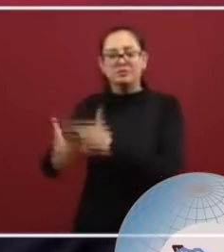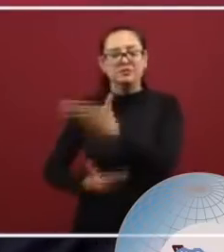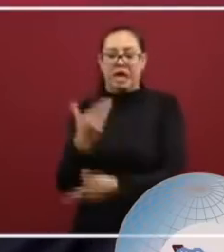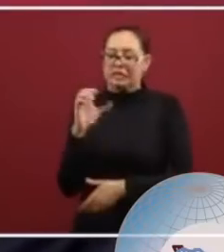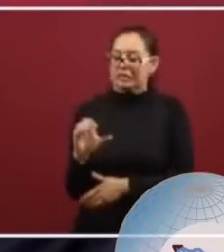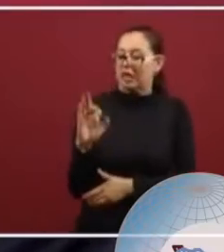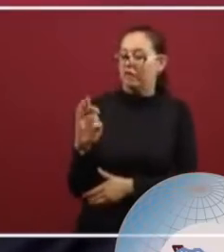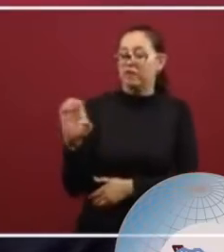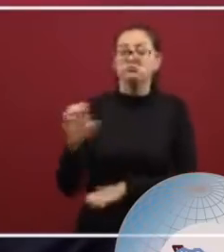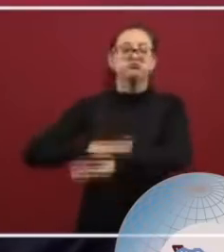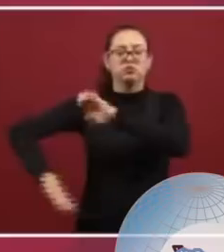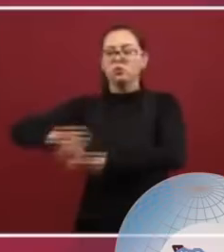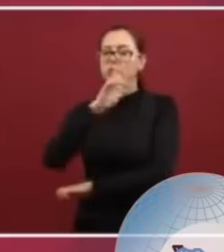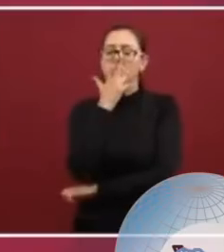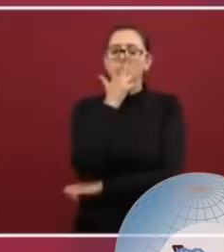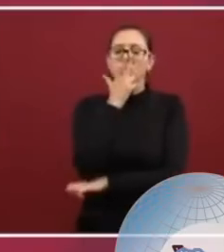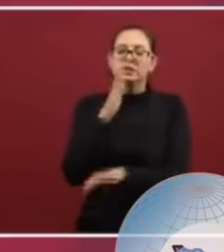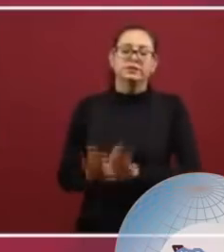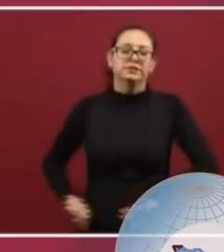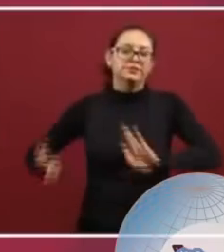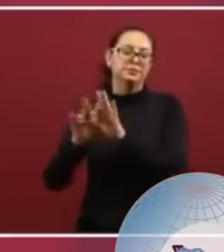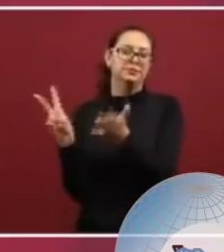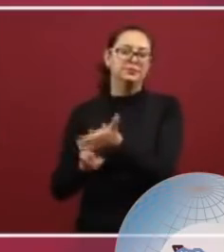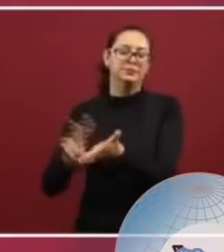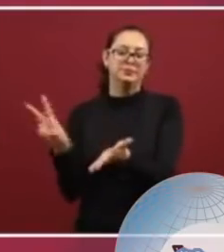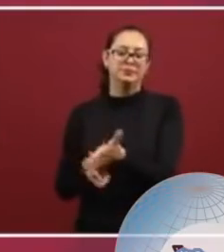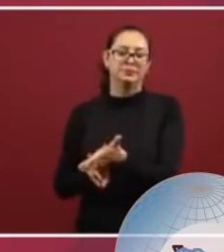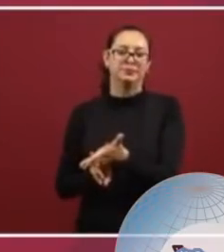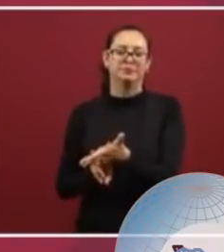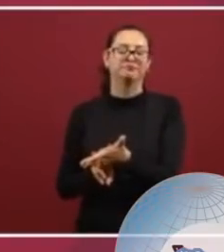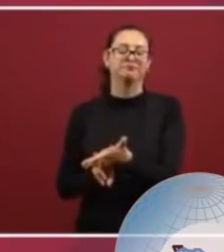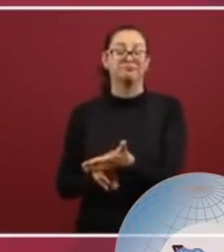importante. Esto va a ayudar mucho.